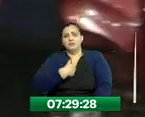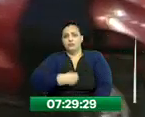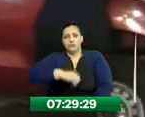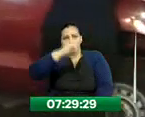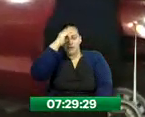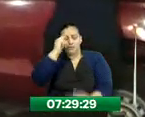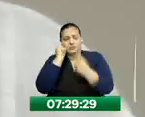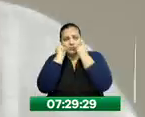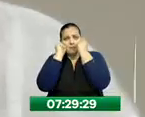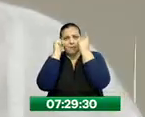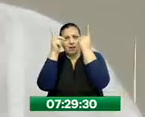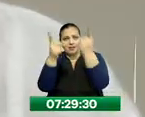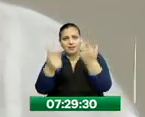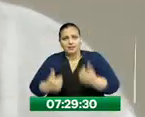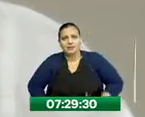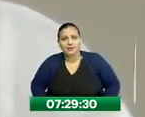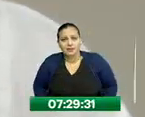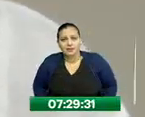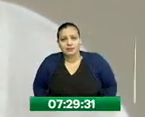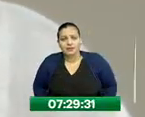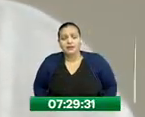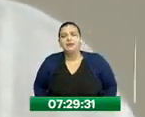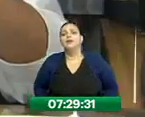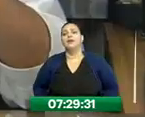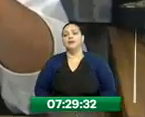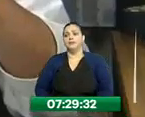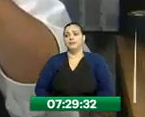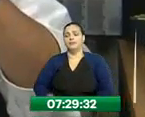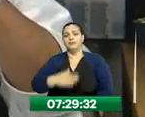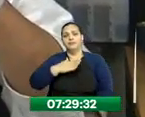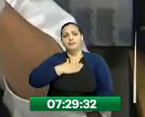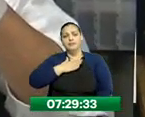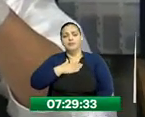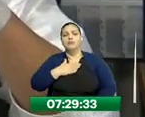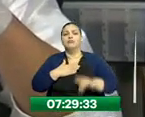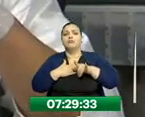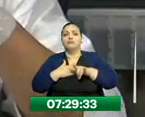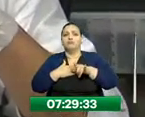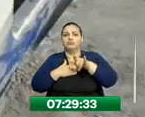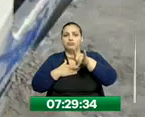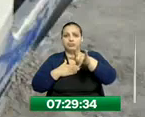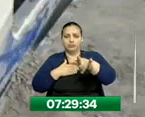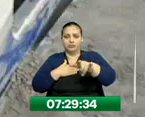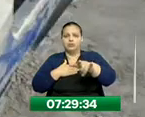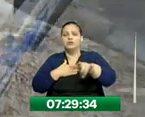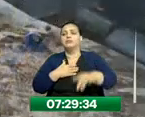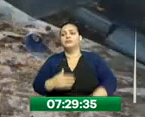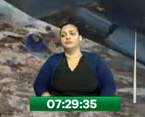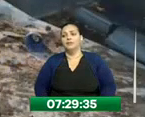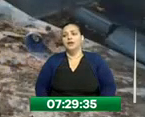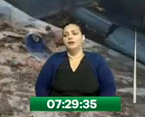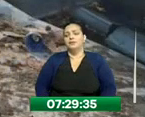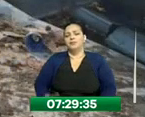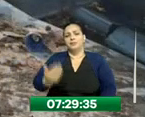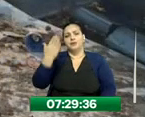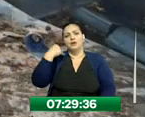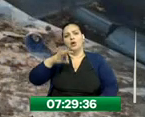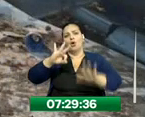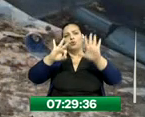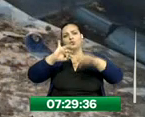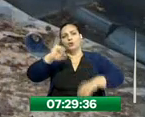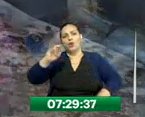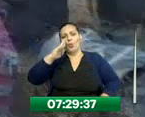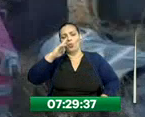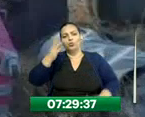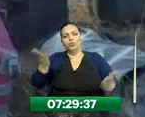caso sobre su avioneta y si conocía o no las personas implicadas en el accidente aéreo del pasado 8 de junio en Perú. La